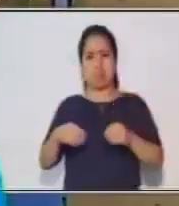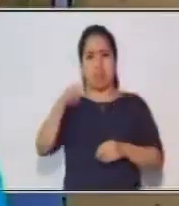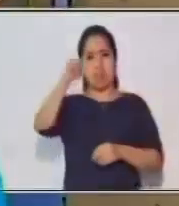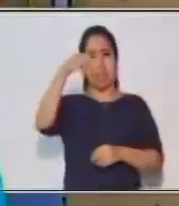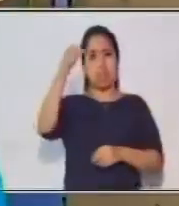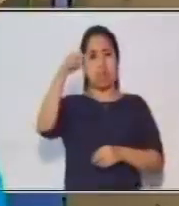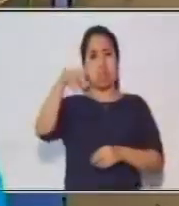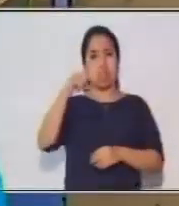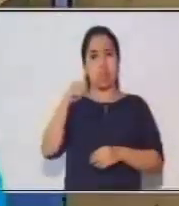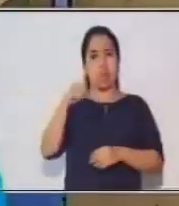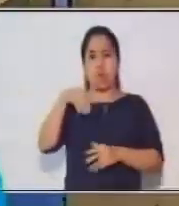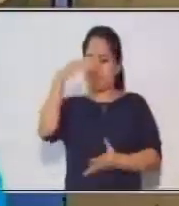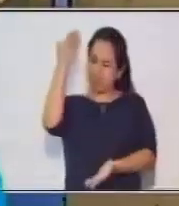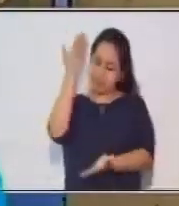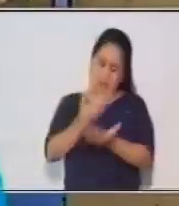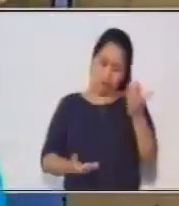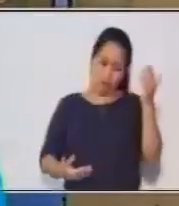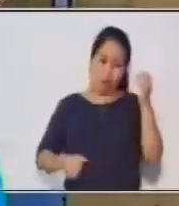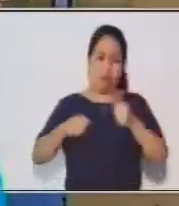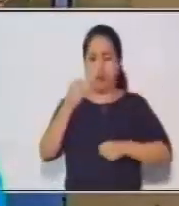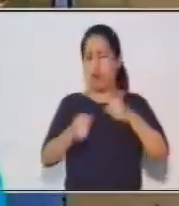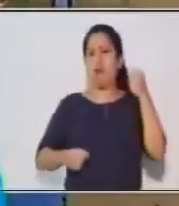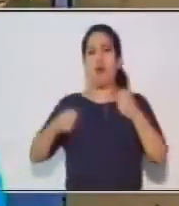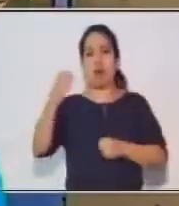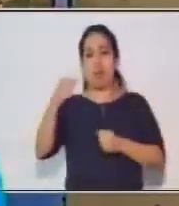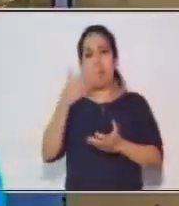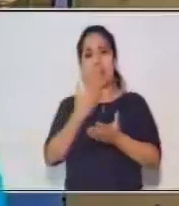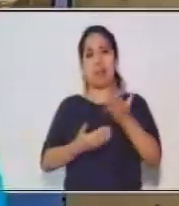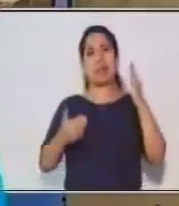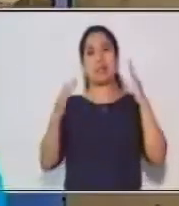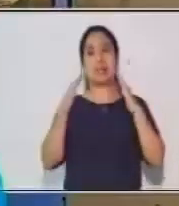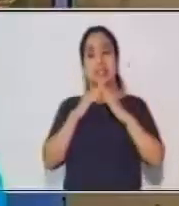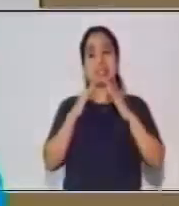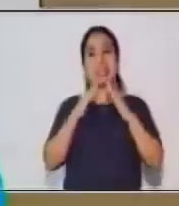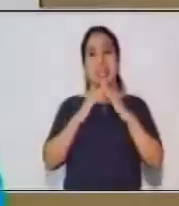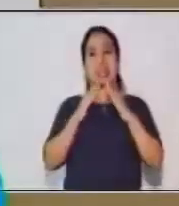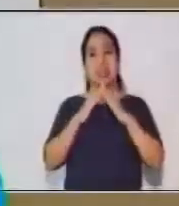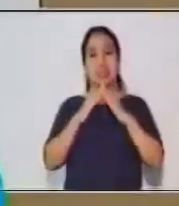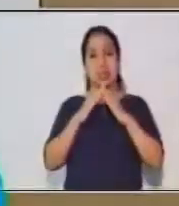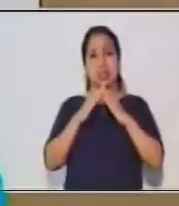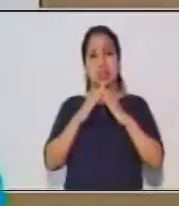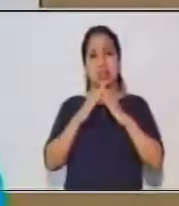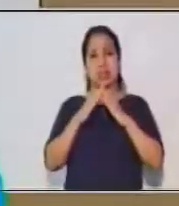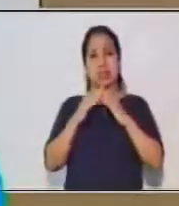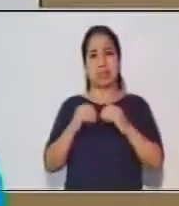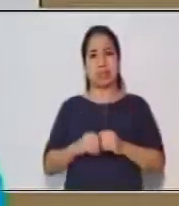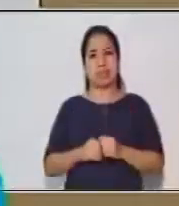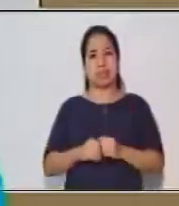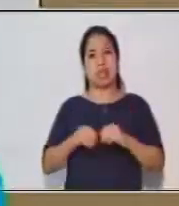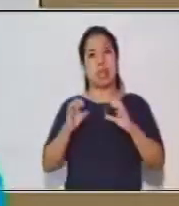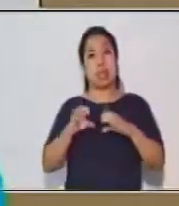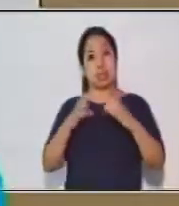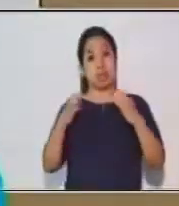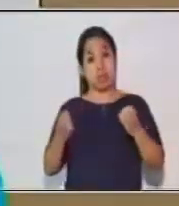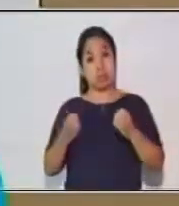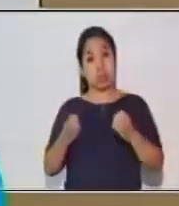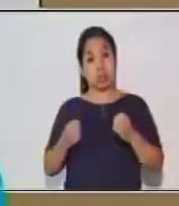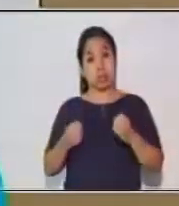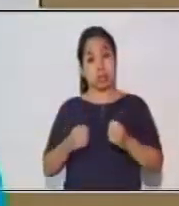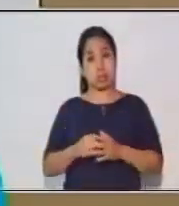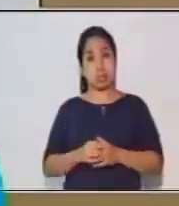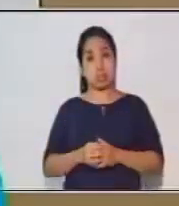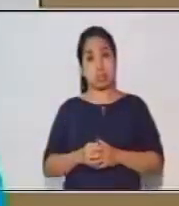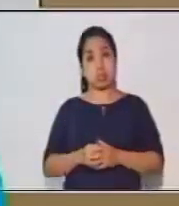Nano salió corriendo para irse a su casa. Entonces, en el